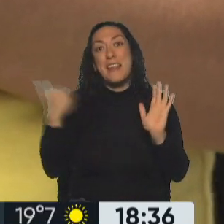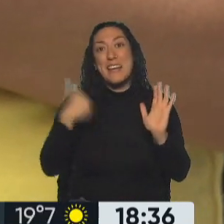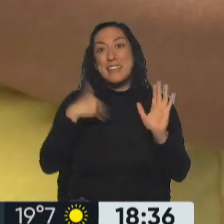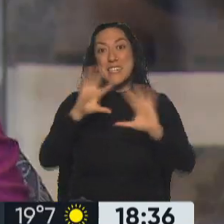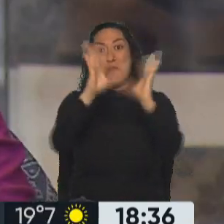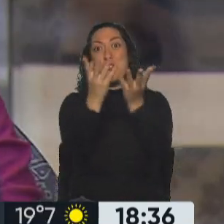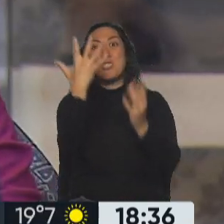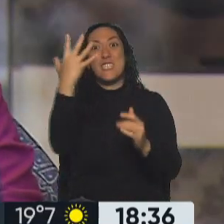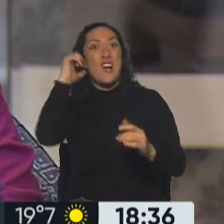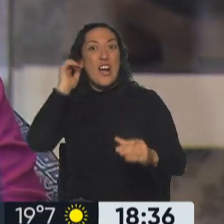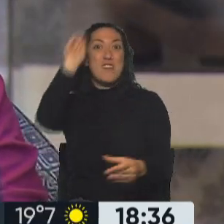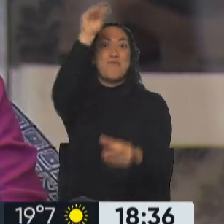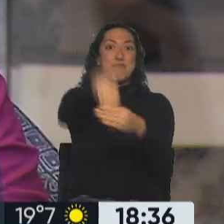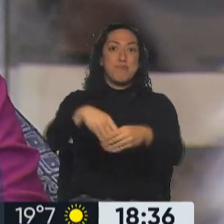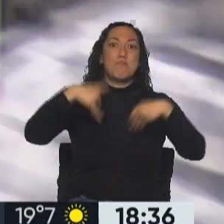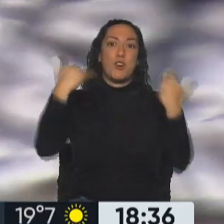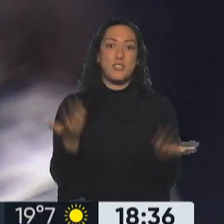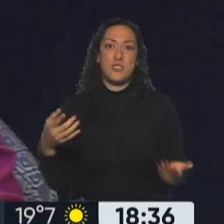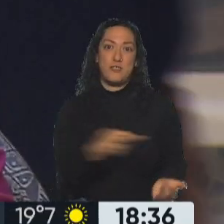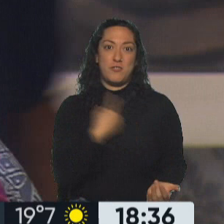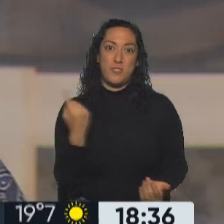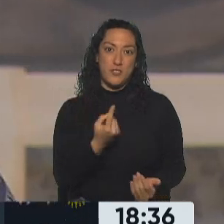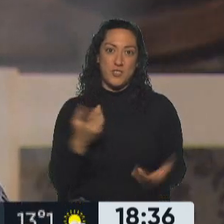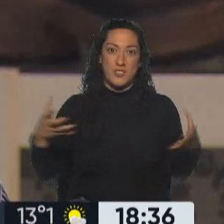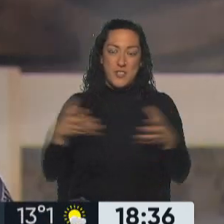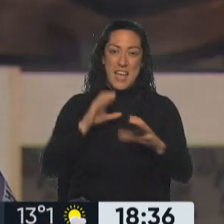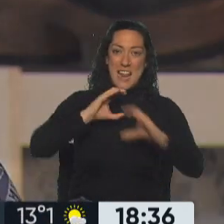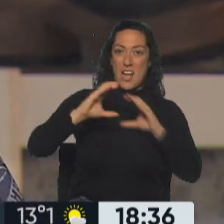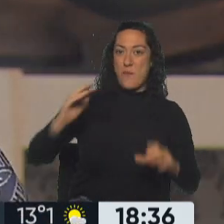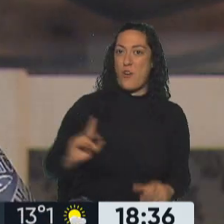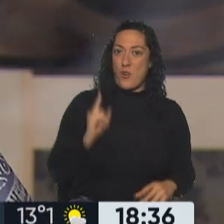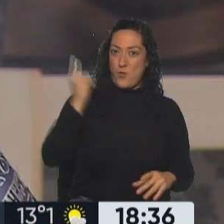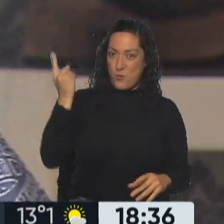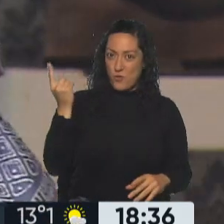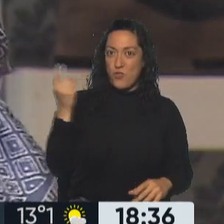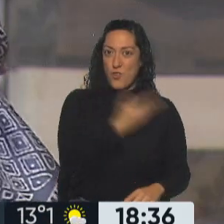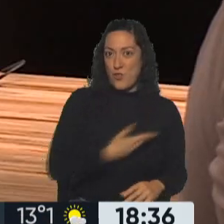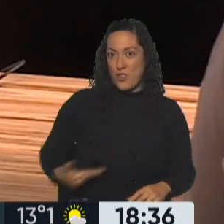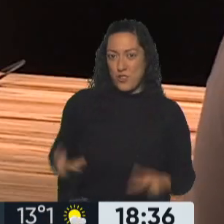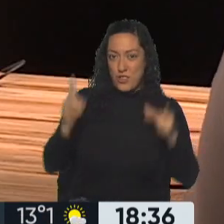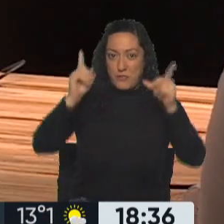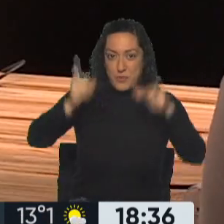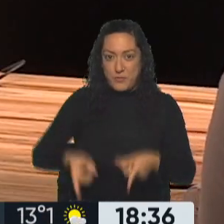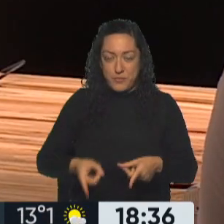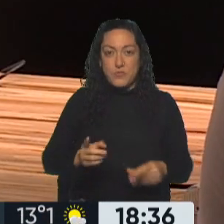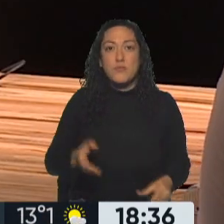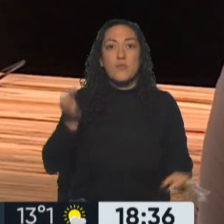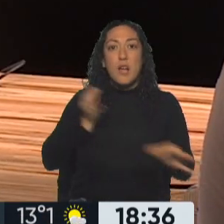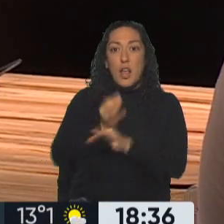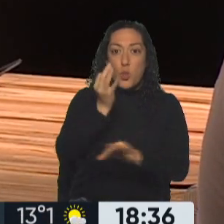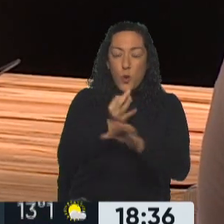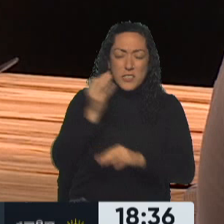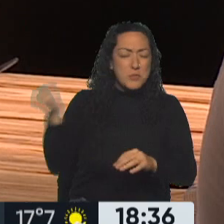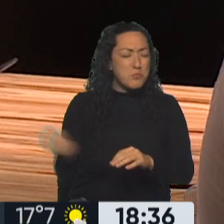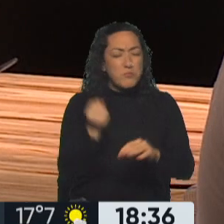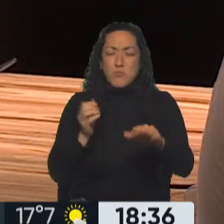que hoy es un día de orgullo para todo el ENACON y para todo este gobierno. La educación, ya hicimos un paso muy